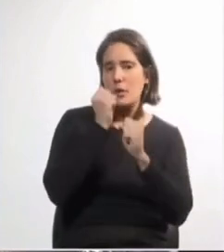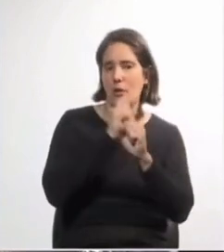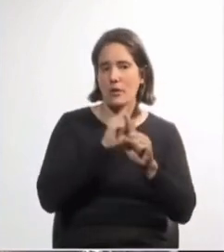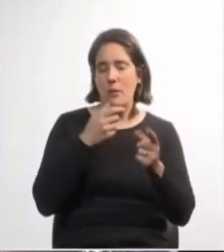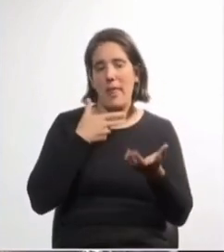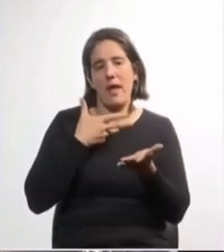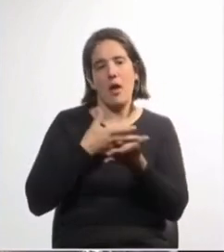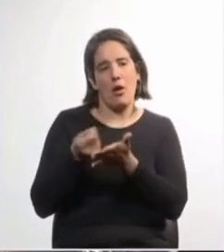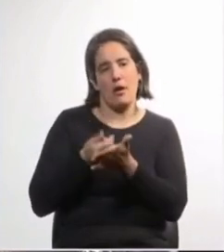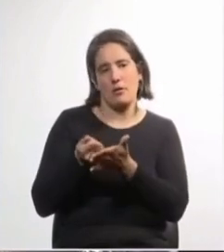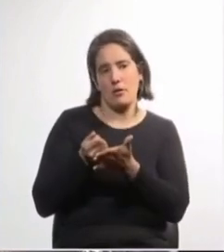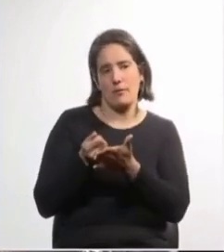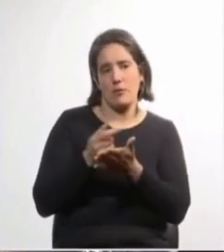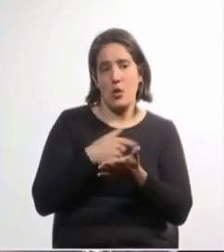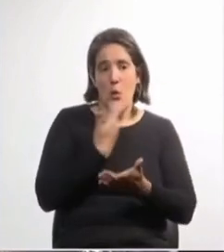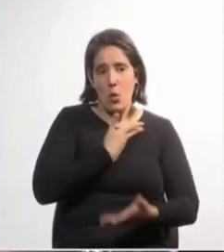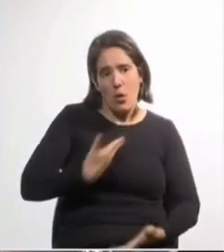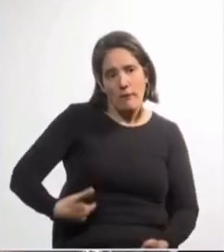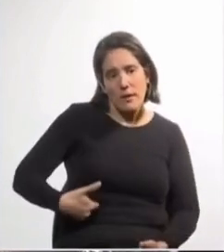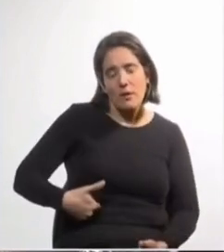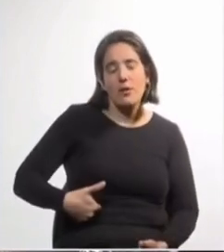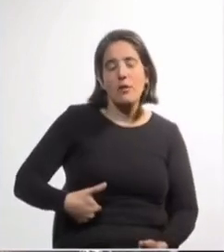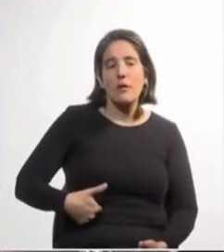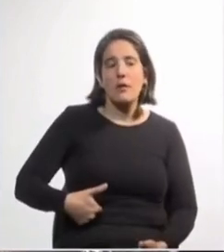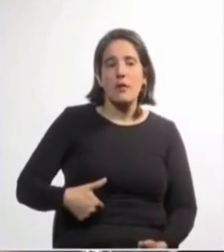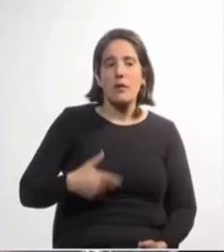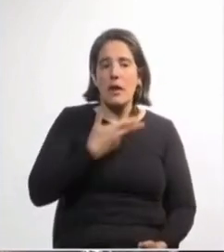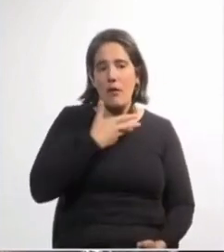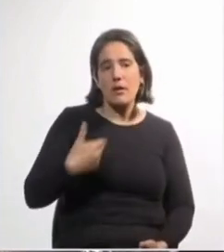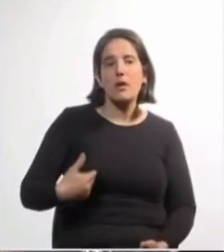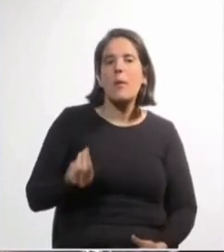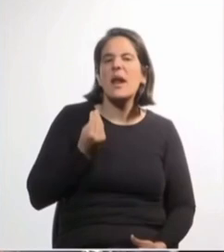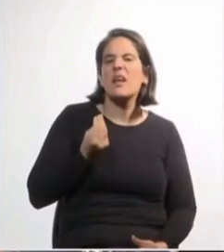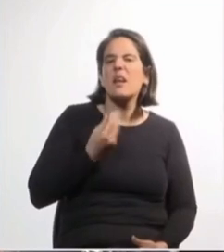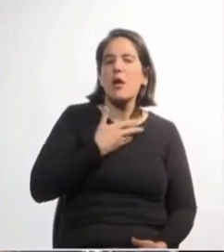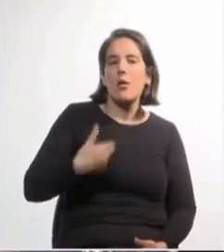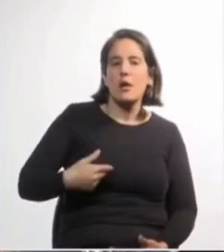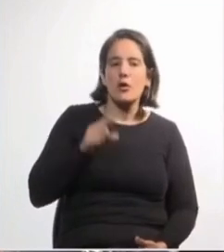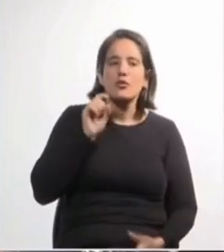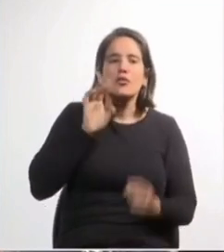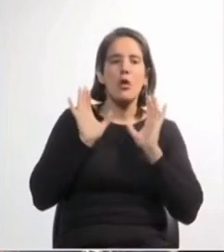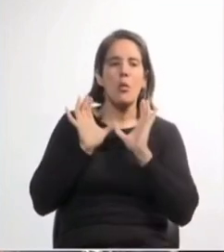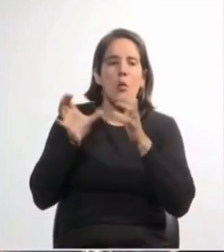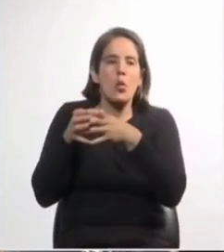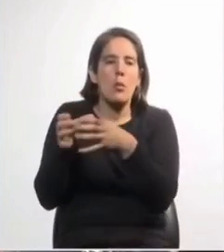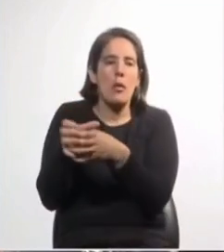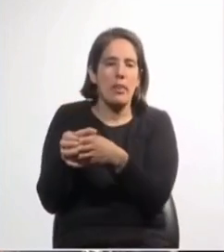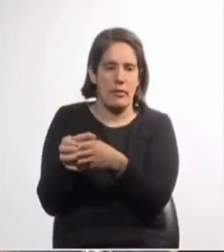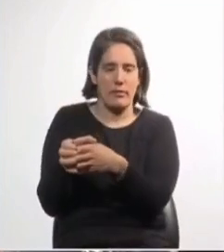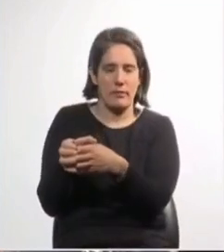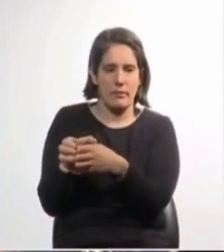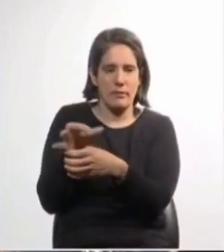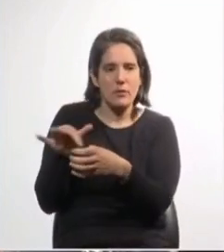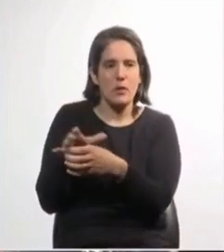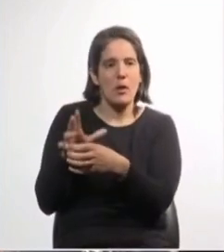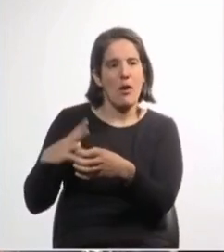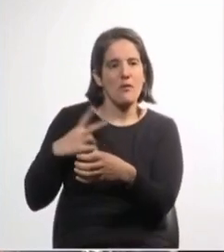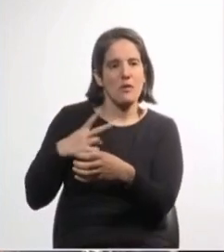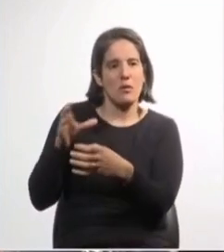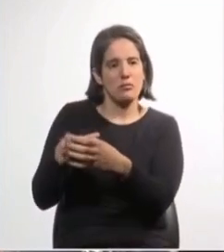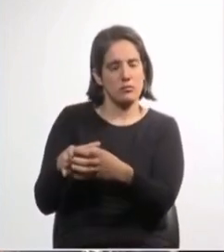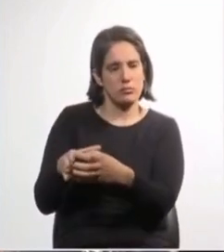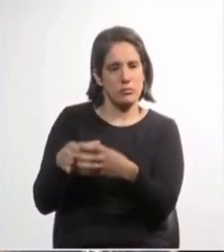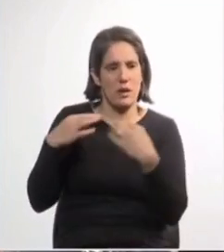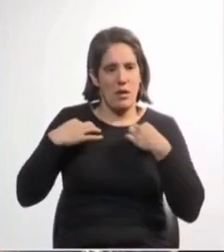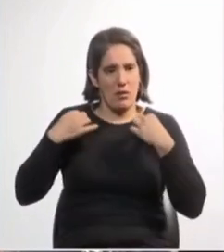de gasto. Un gobierno que gobernó para sectores minoritarios, para Maya Oro en